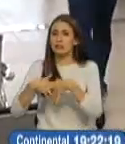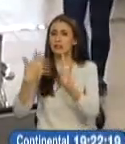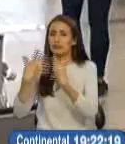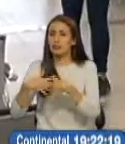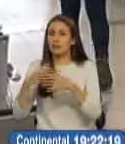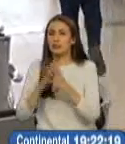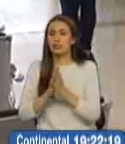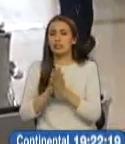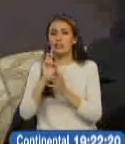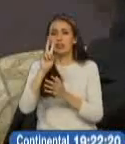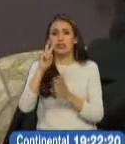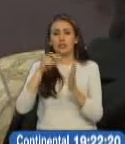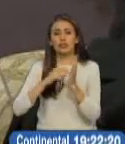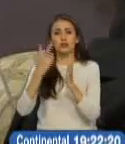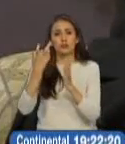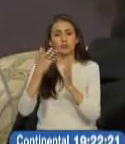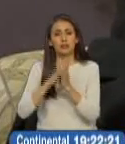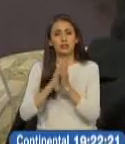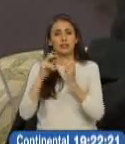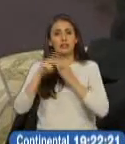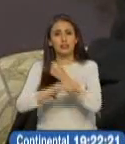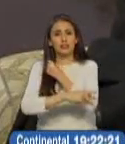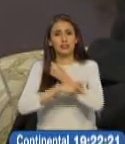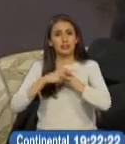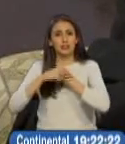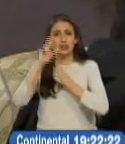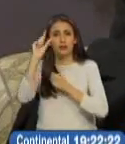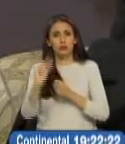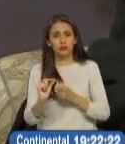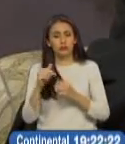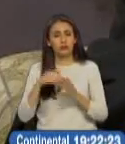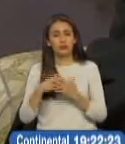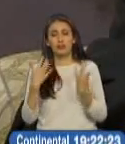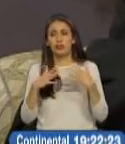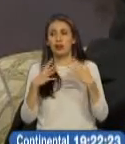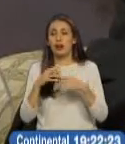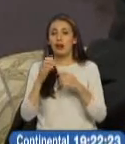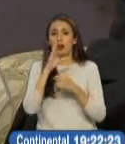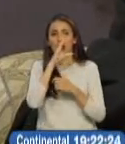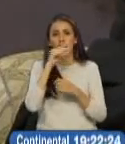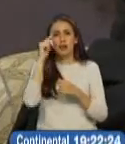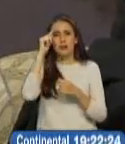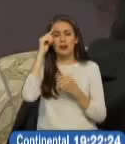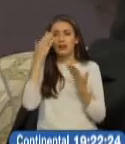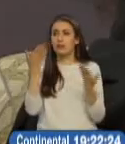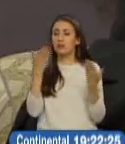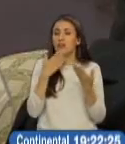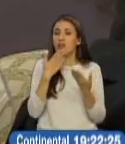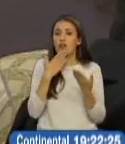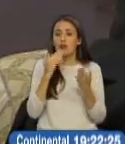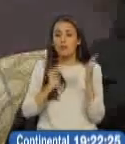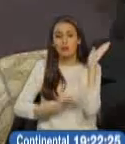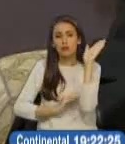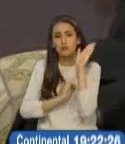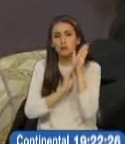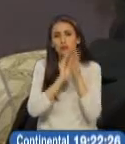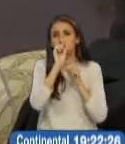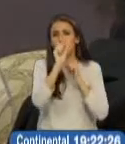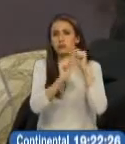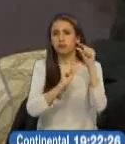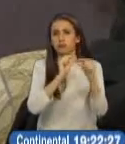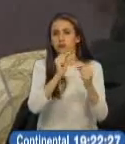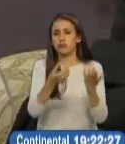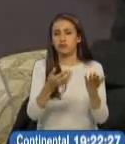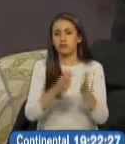precio del barril de petróleo. Porque son los años en que se produce la caída de los precios del petróleo, son los años en que